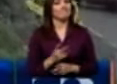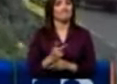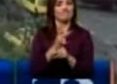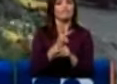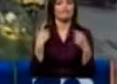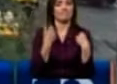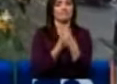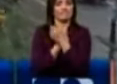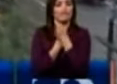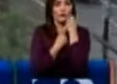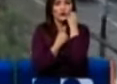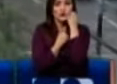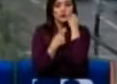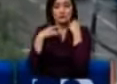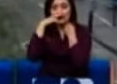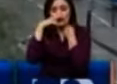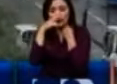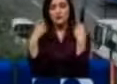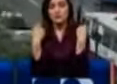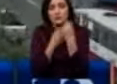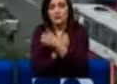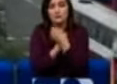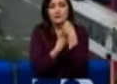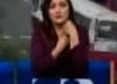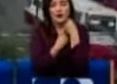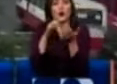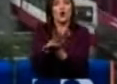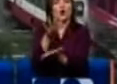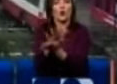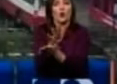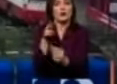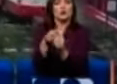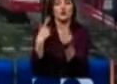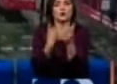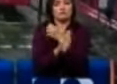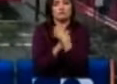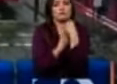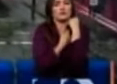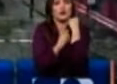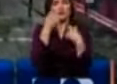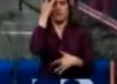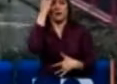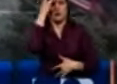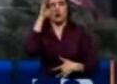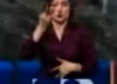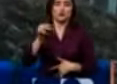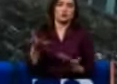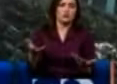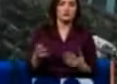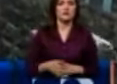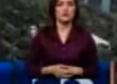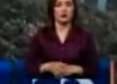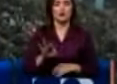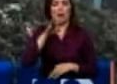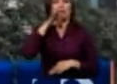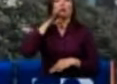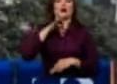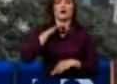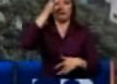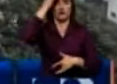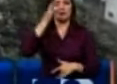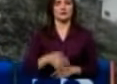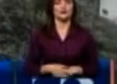que abríguese bien, a los más chiquititos también, mándelos abrigaditos al cole para que no se nos resfríen o tomen uno de estos virus que están